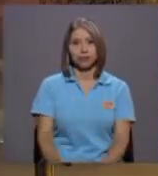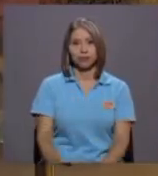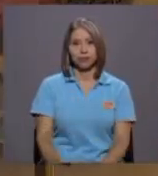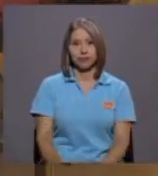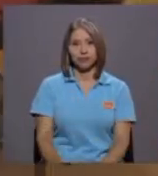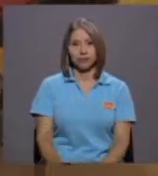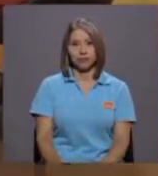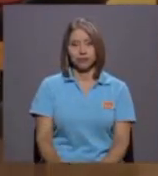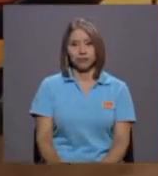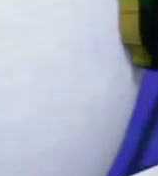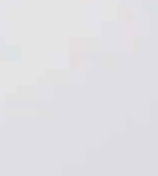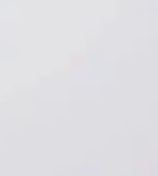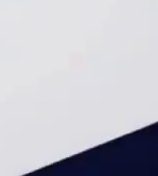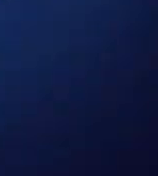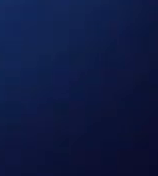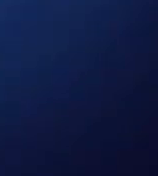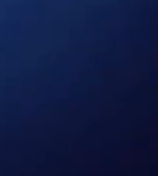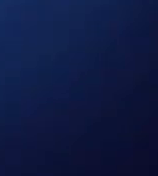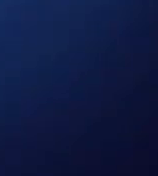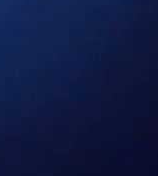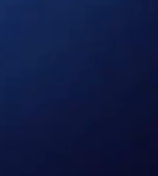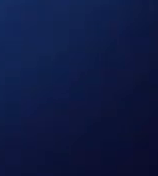Qué rico que usted lo dijera.